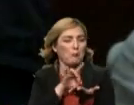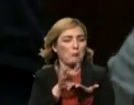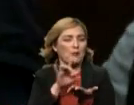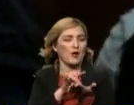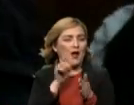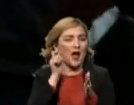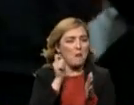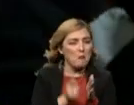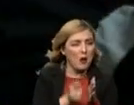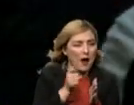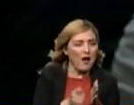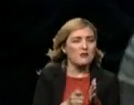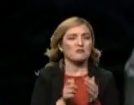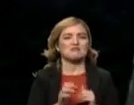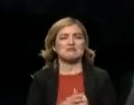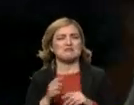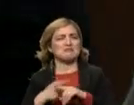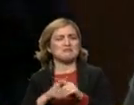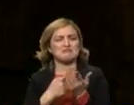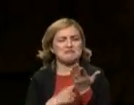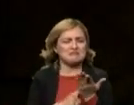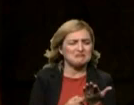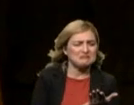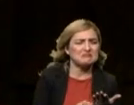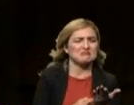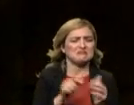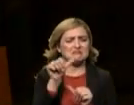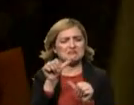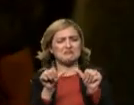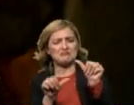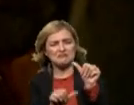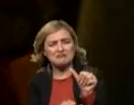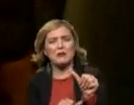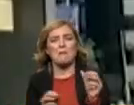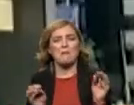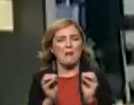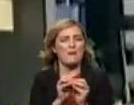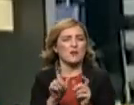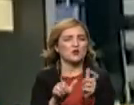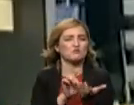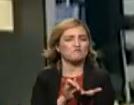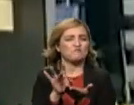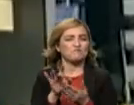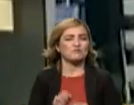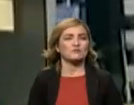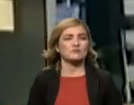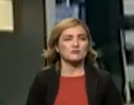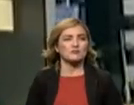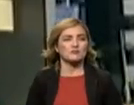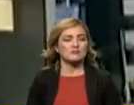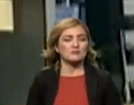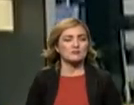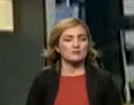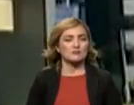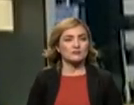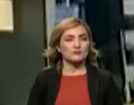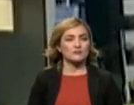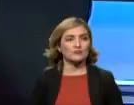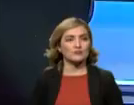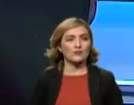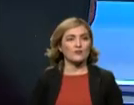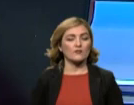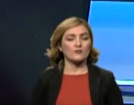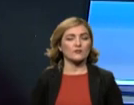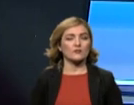de abogados, amanuenses, analistas, asesores y más. En Quito, Fausto Yepes, 24 horas.